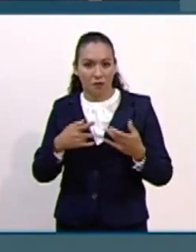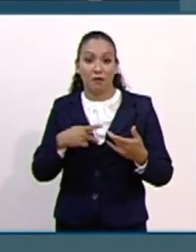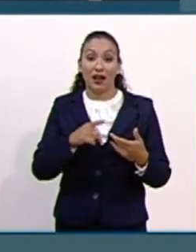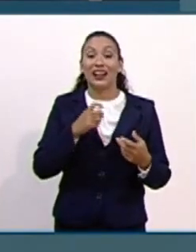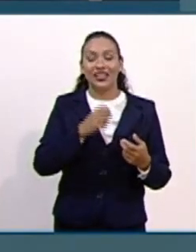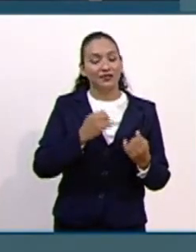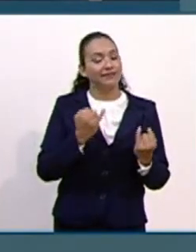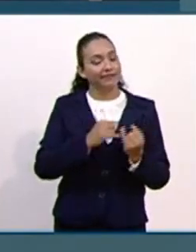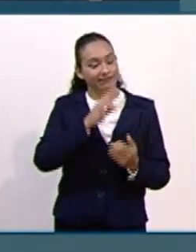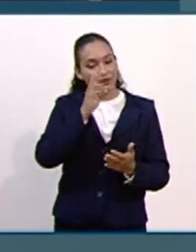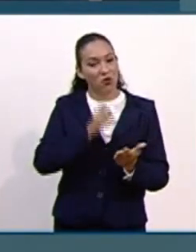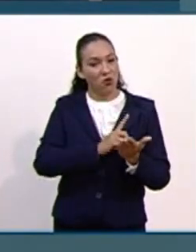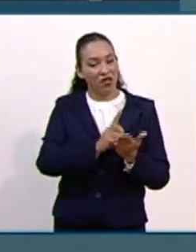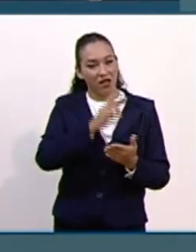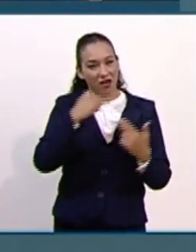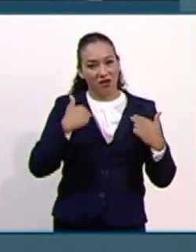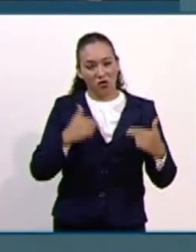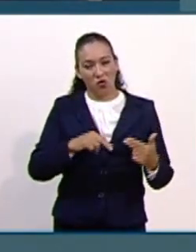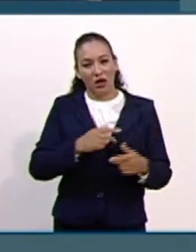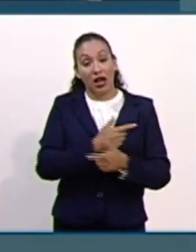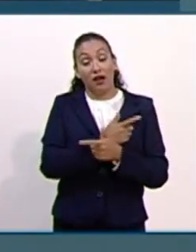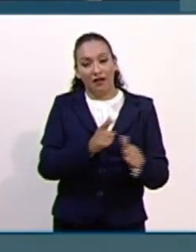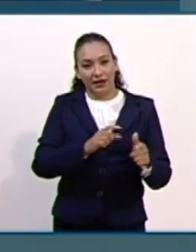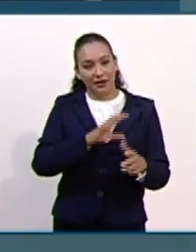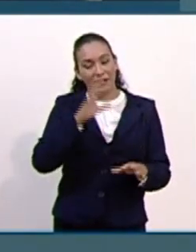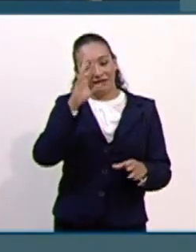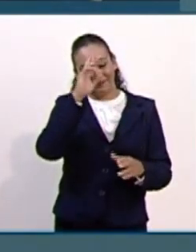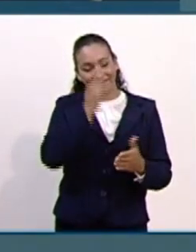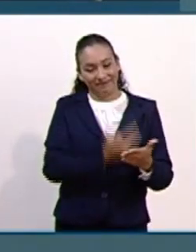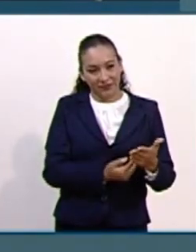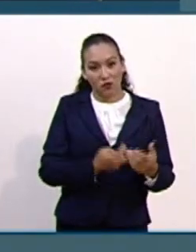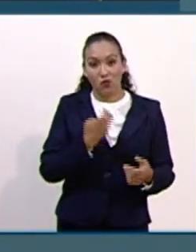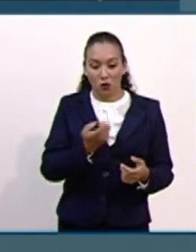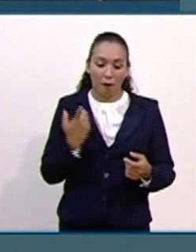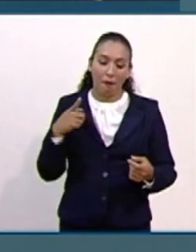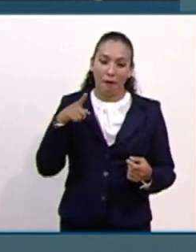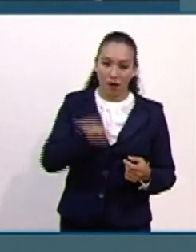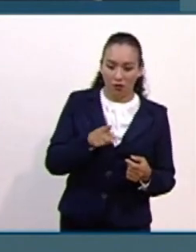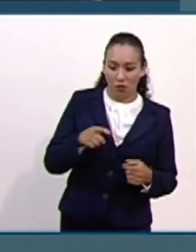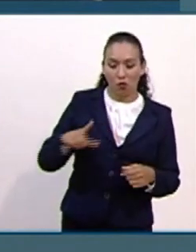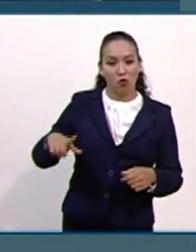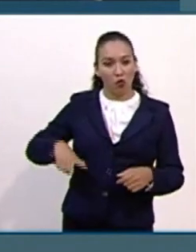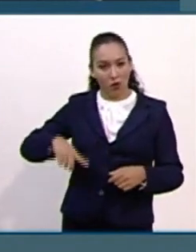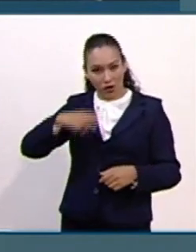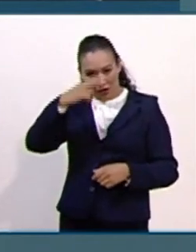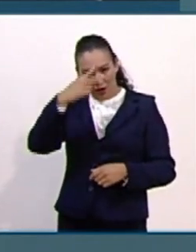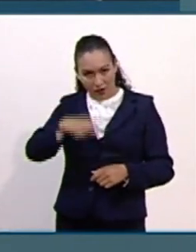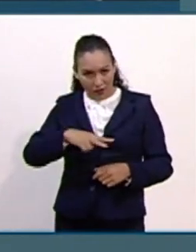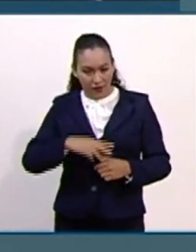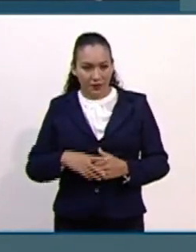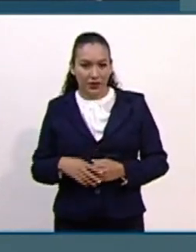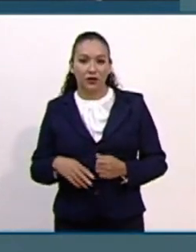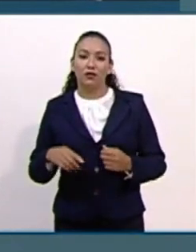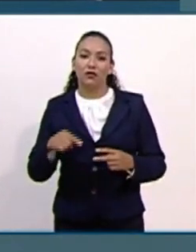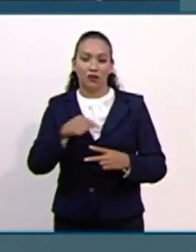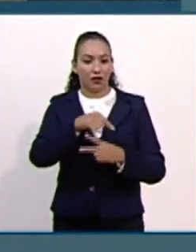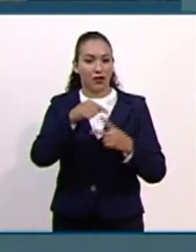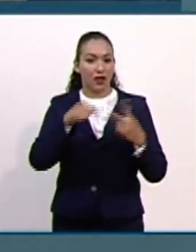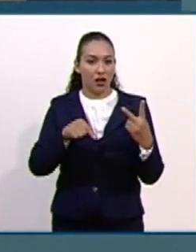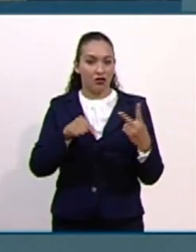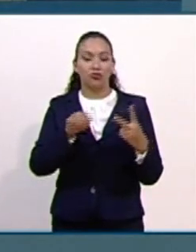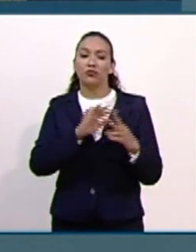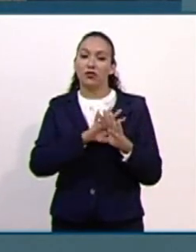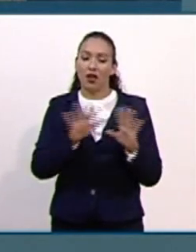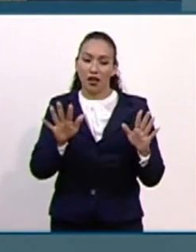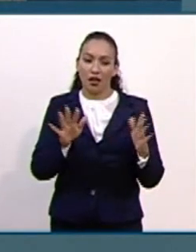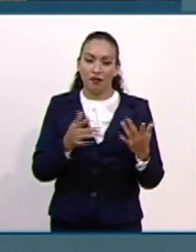libertad personal y a la presunción de inocencia. Por ello, ordenó al Estado mexicano, entre otras cosas, dejar sin efecto en